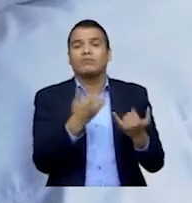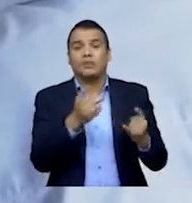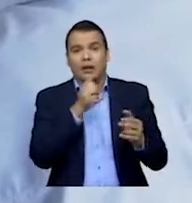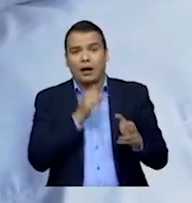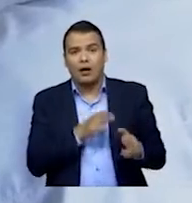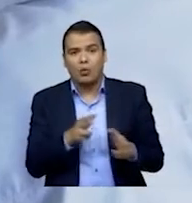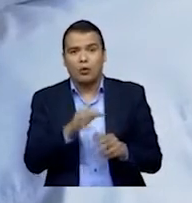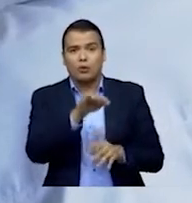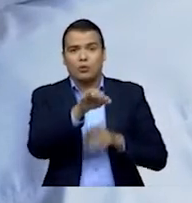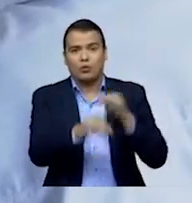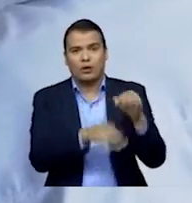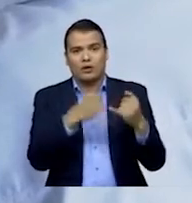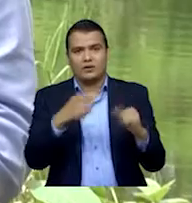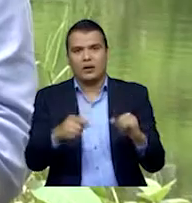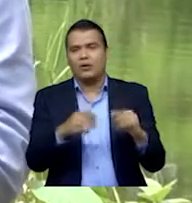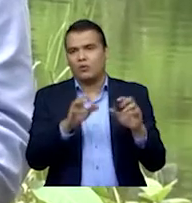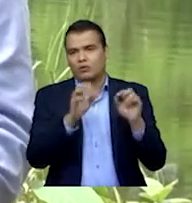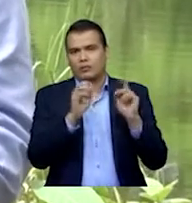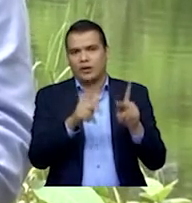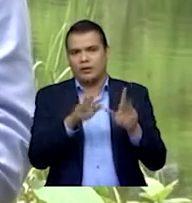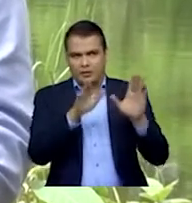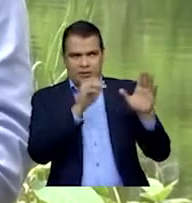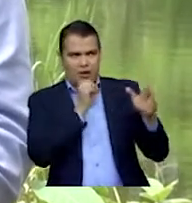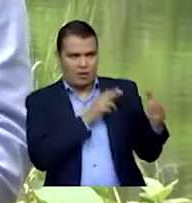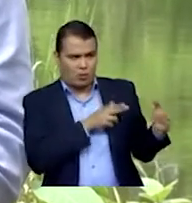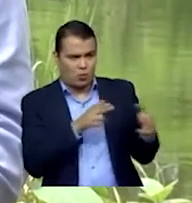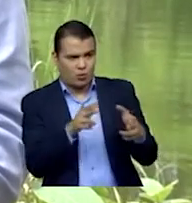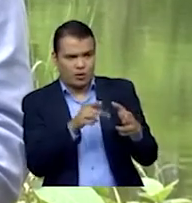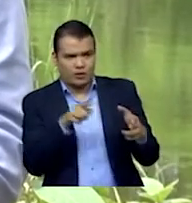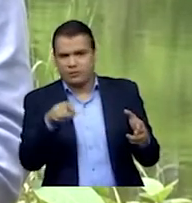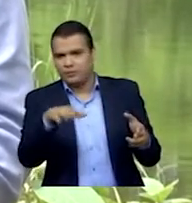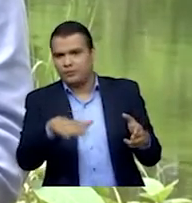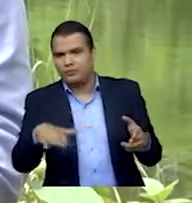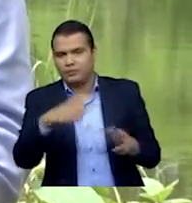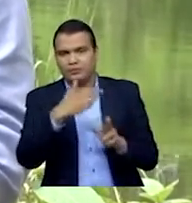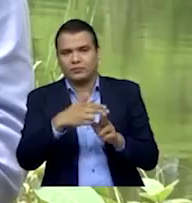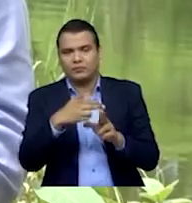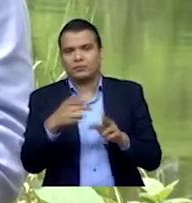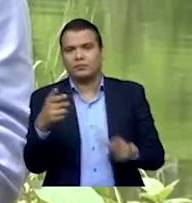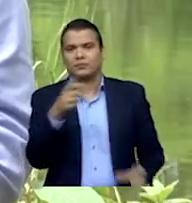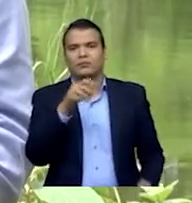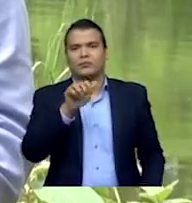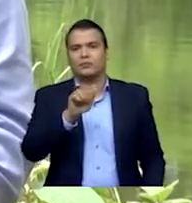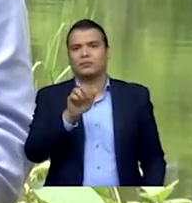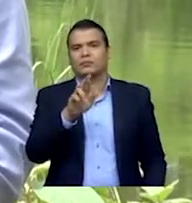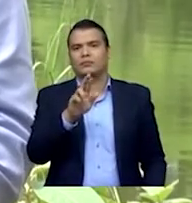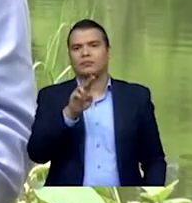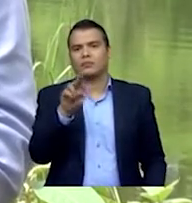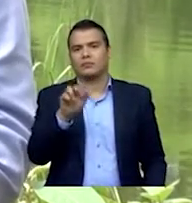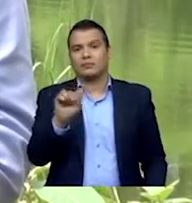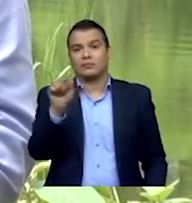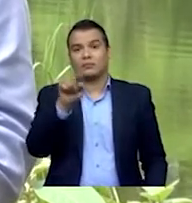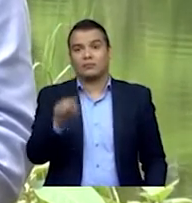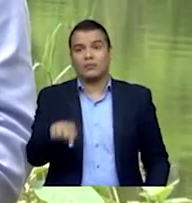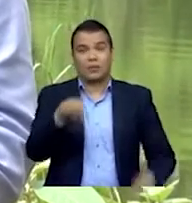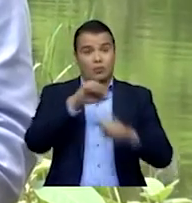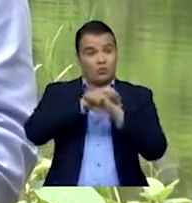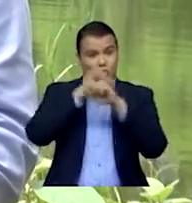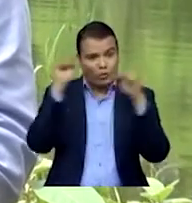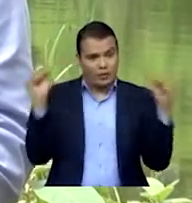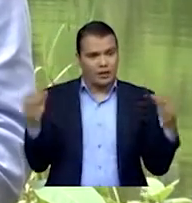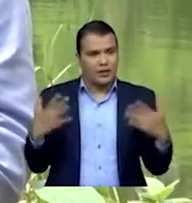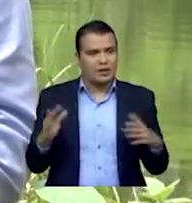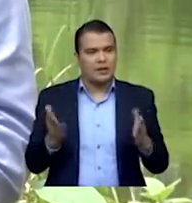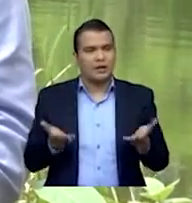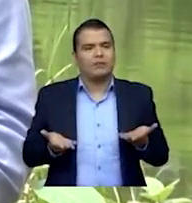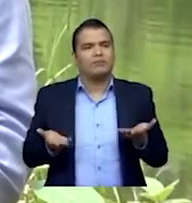pero más en la parte baja estamos aquí justo en el ecoparque lago de las garzas donde en horas de la mañana hicimos ya la entrega